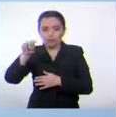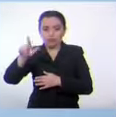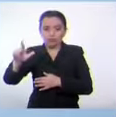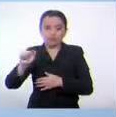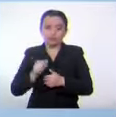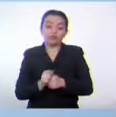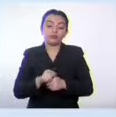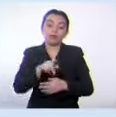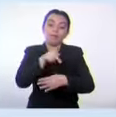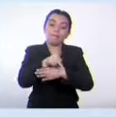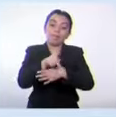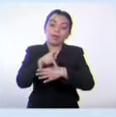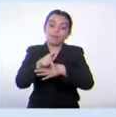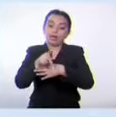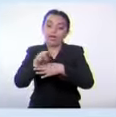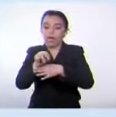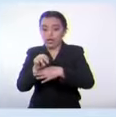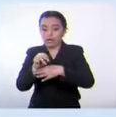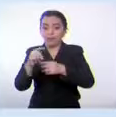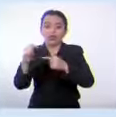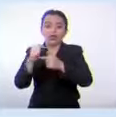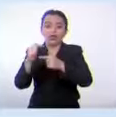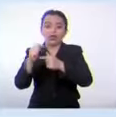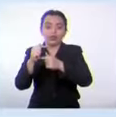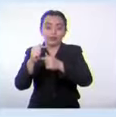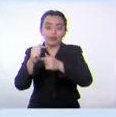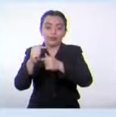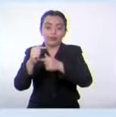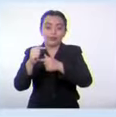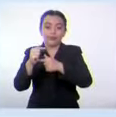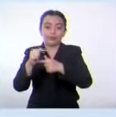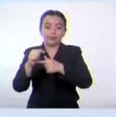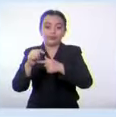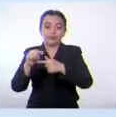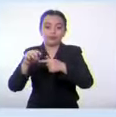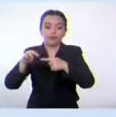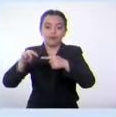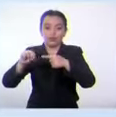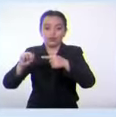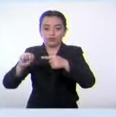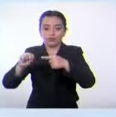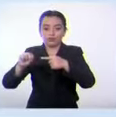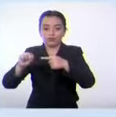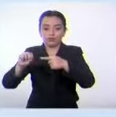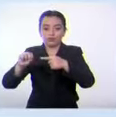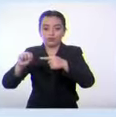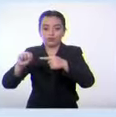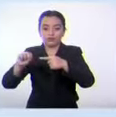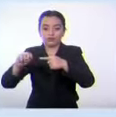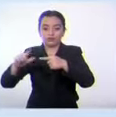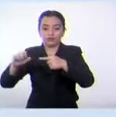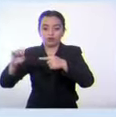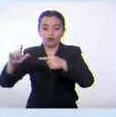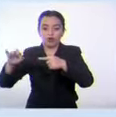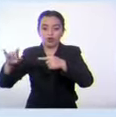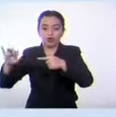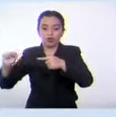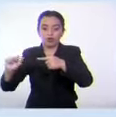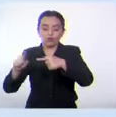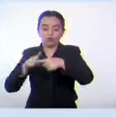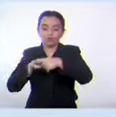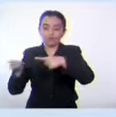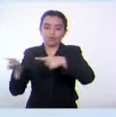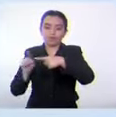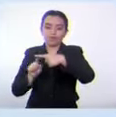ppm son igual a los miligramos de soluto entre los litros